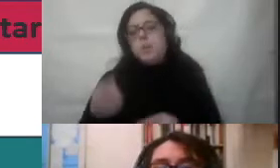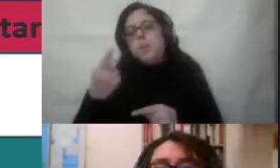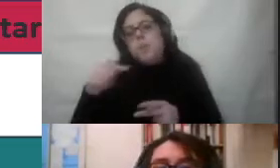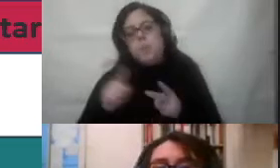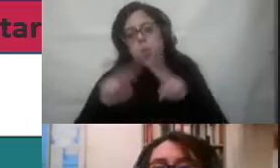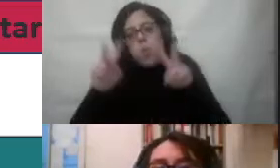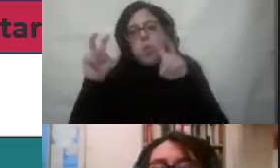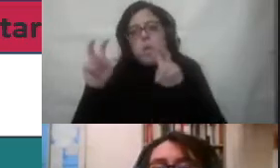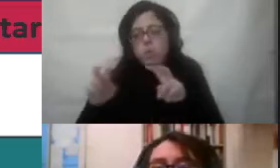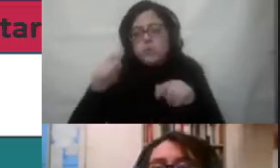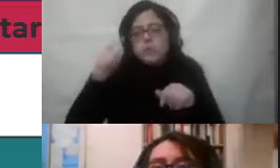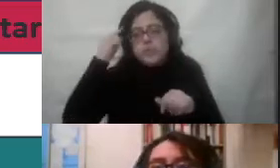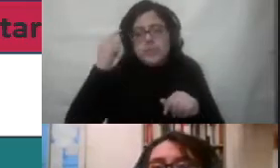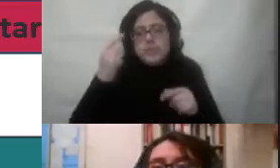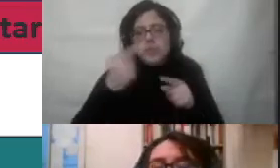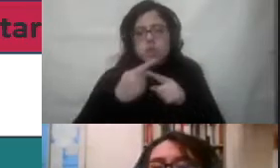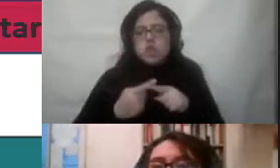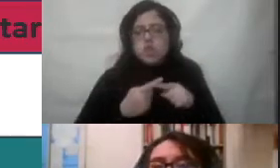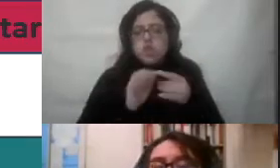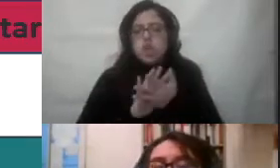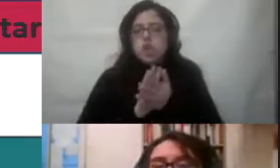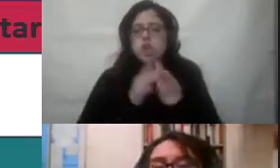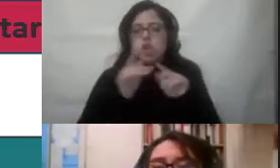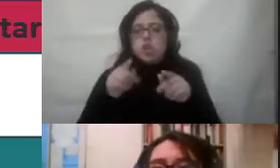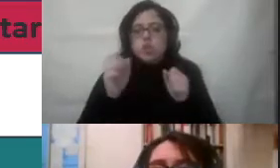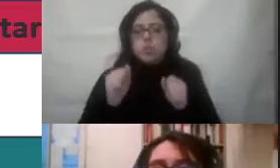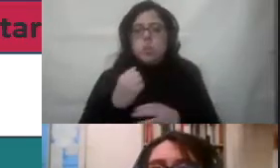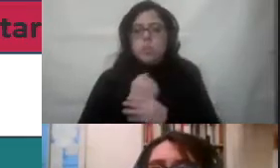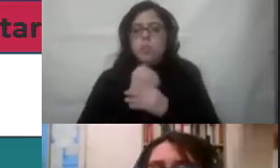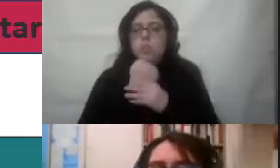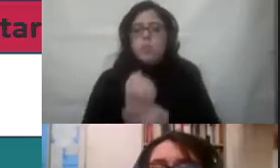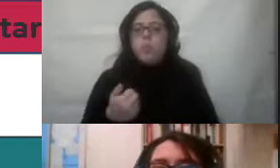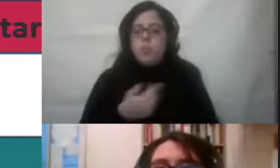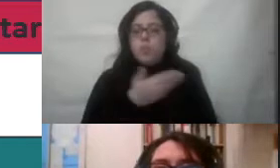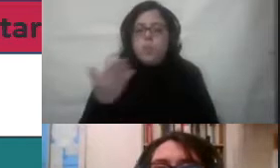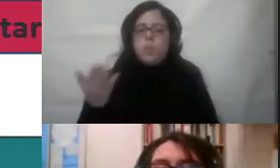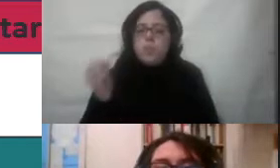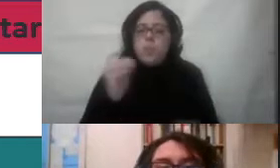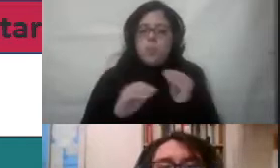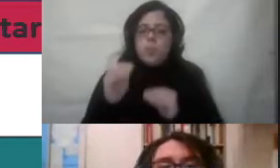social, con todos estos criterios que les pueden ayudar a ustedes a formular sus